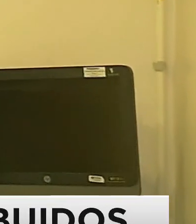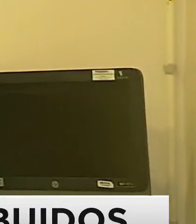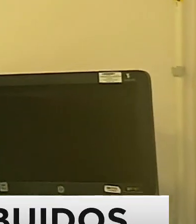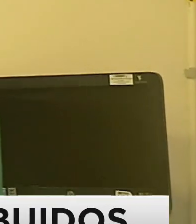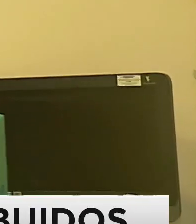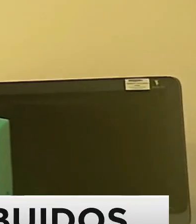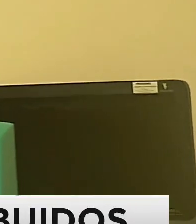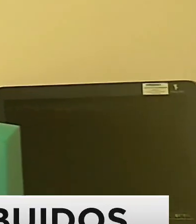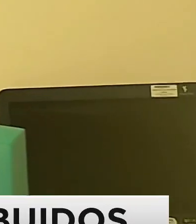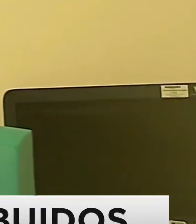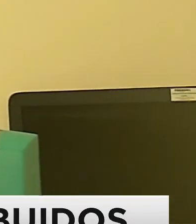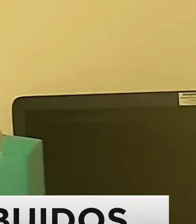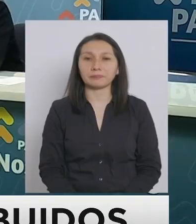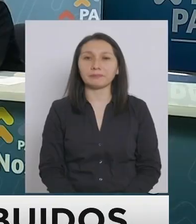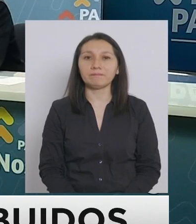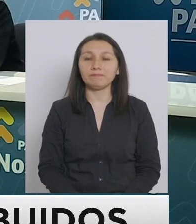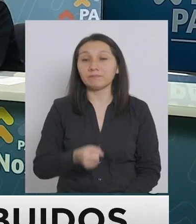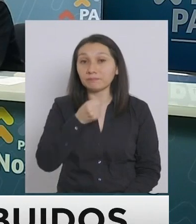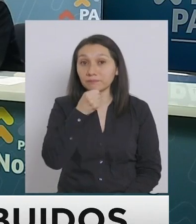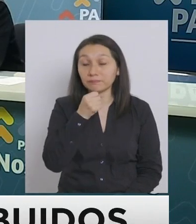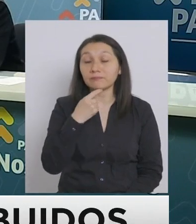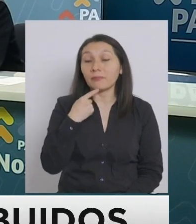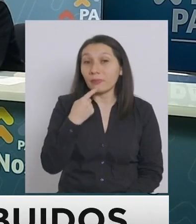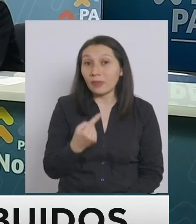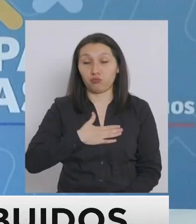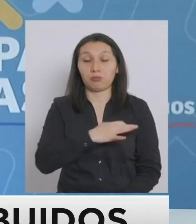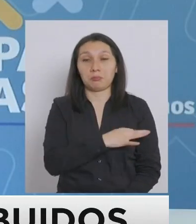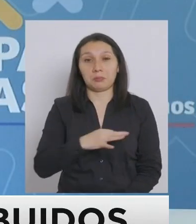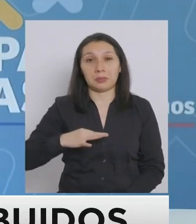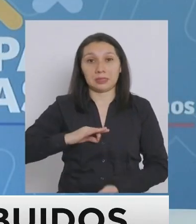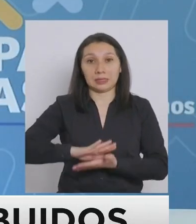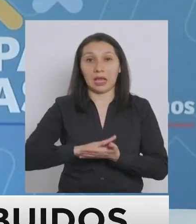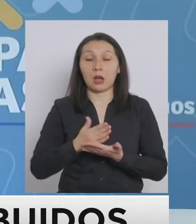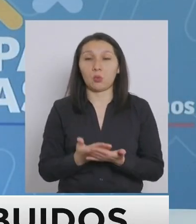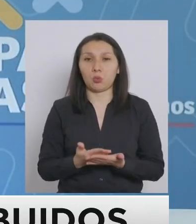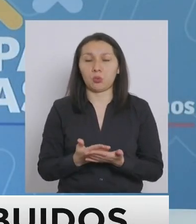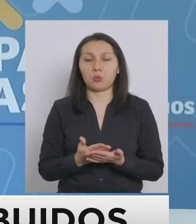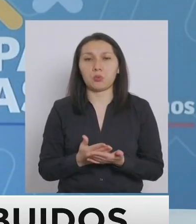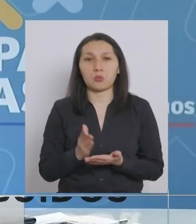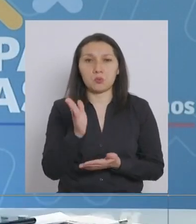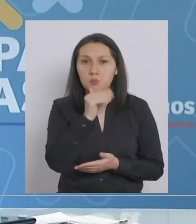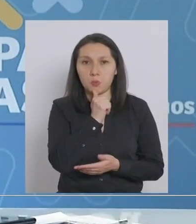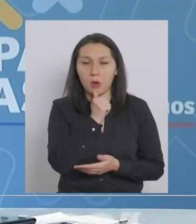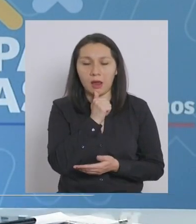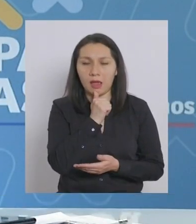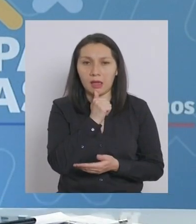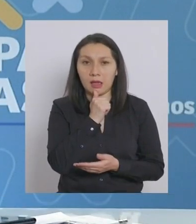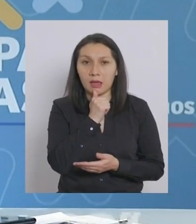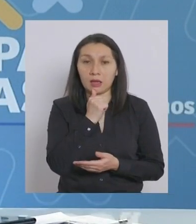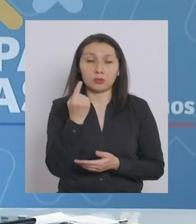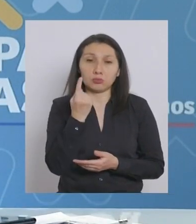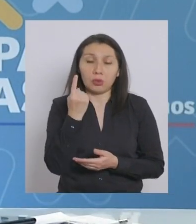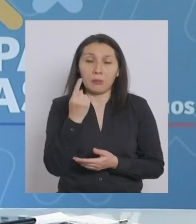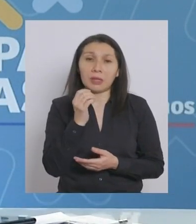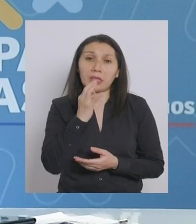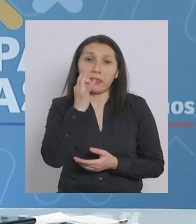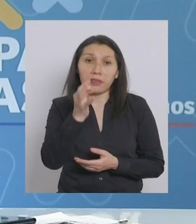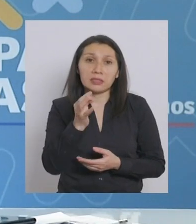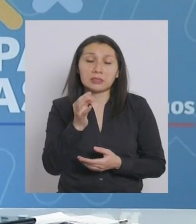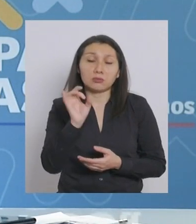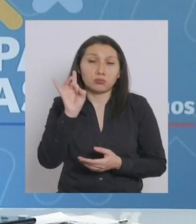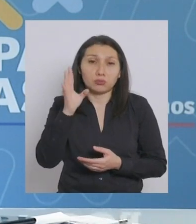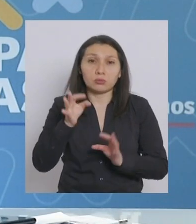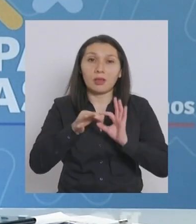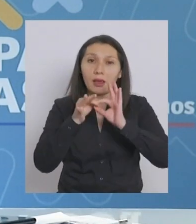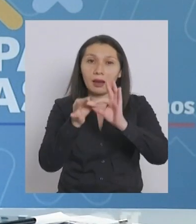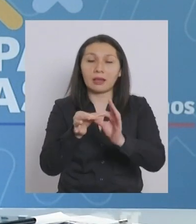la cartera como disponibles. A mí, como ministro de Salud, no me queda más que agradecer